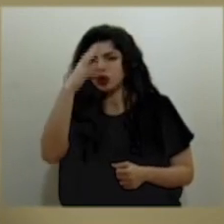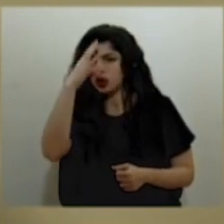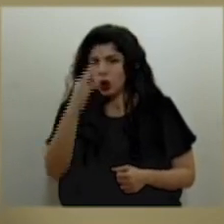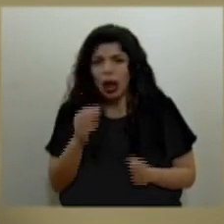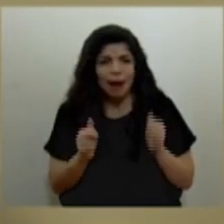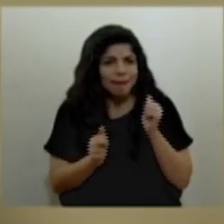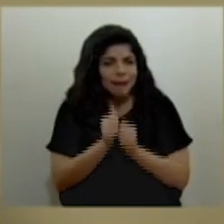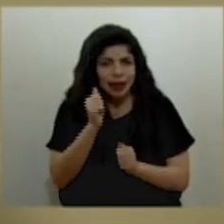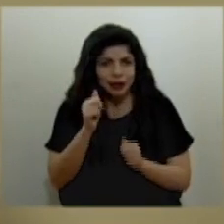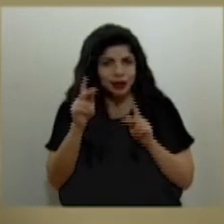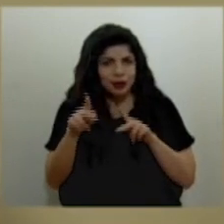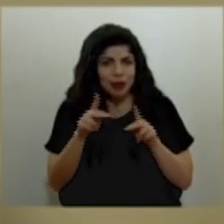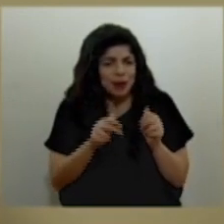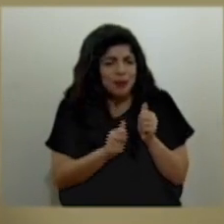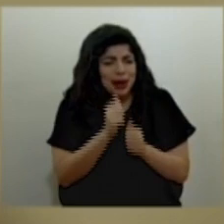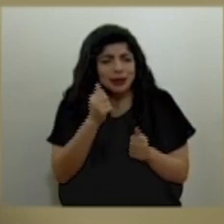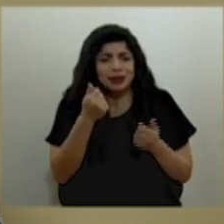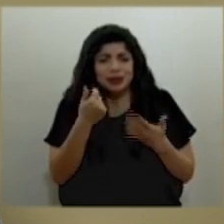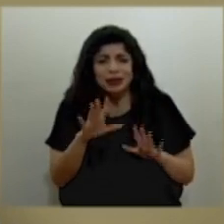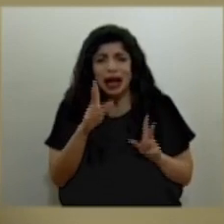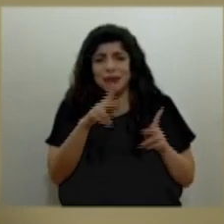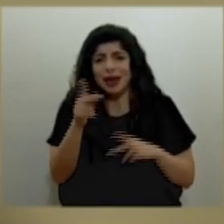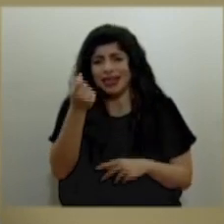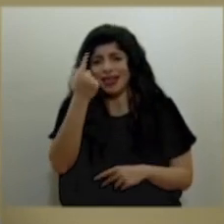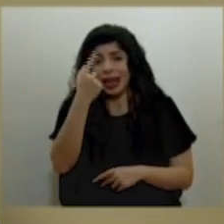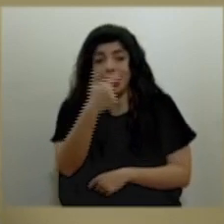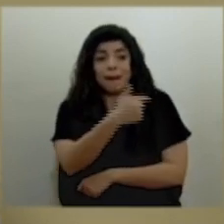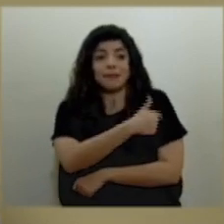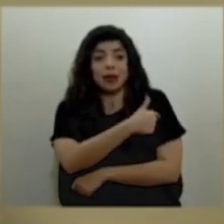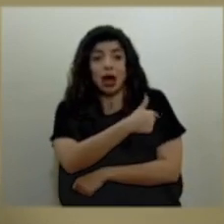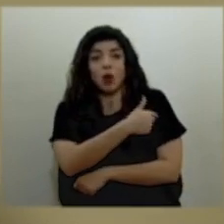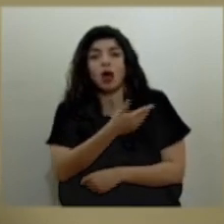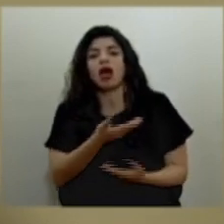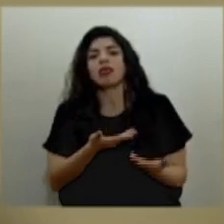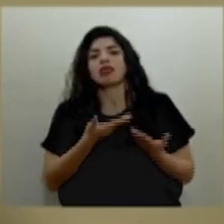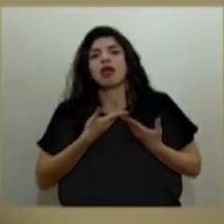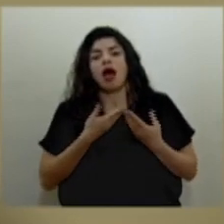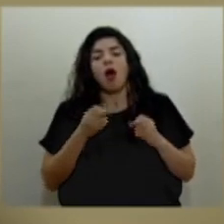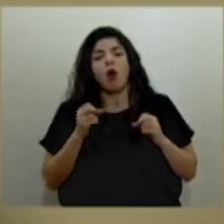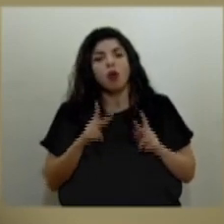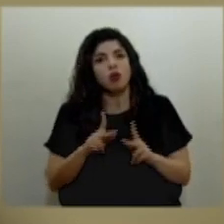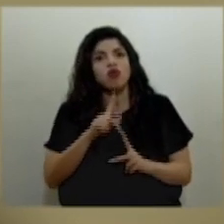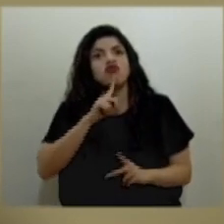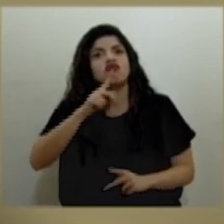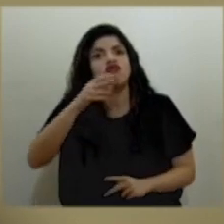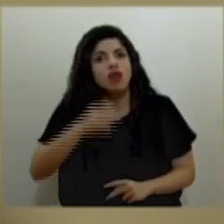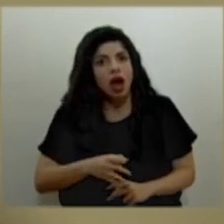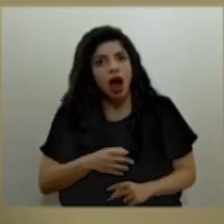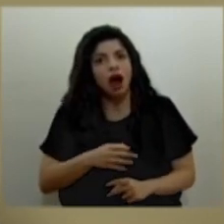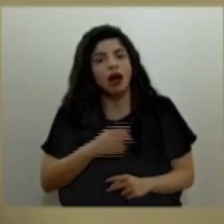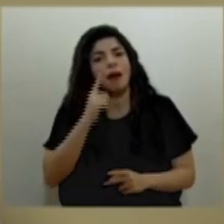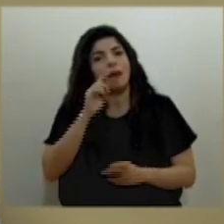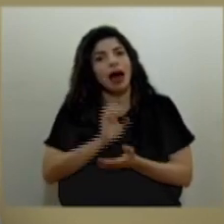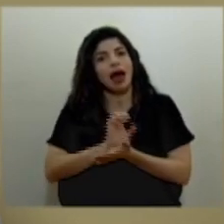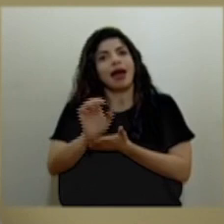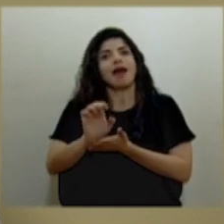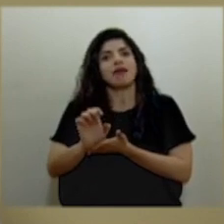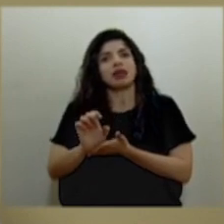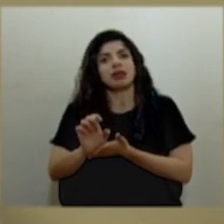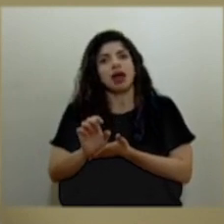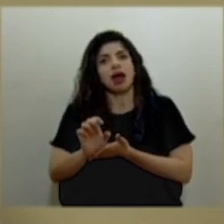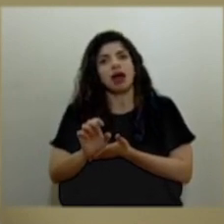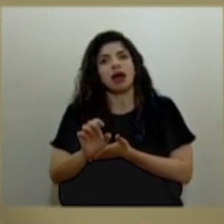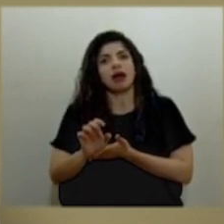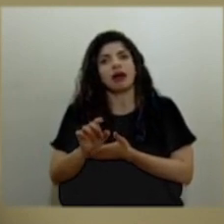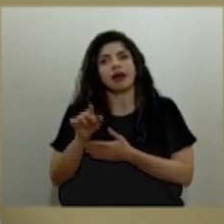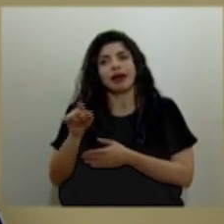la mayoría de la población, la gran mayoría entiende que en la vacuna tiene una posibilidad real de evitar que llegue a ese